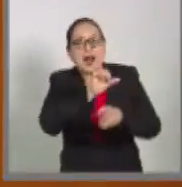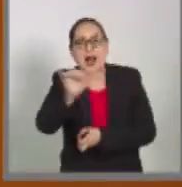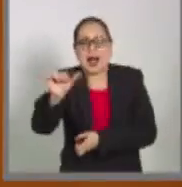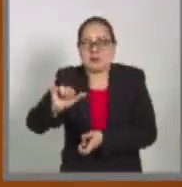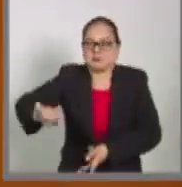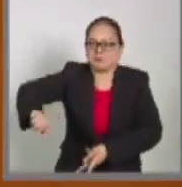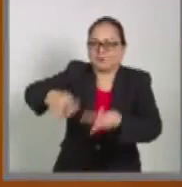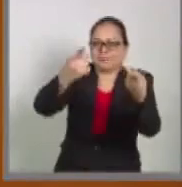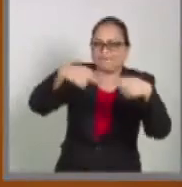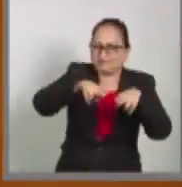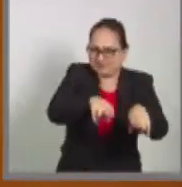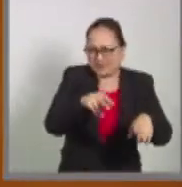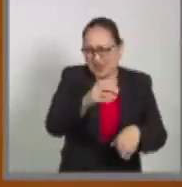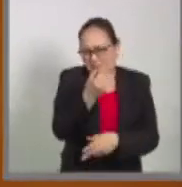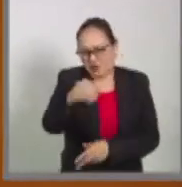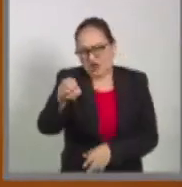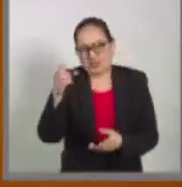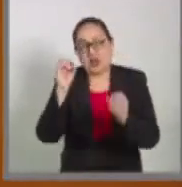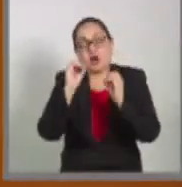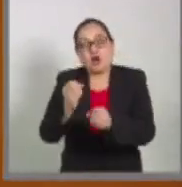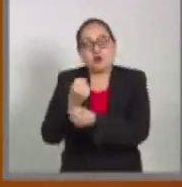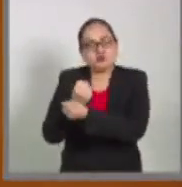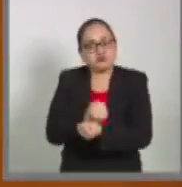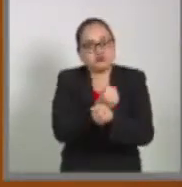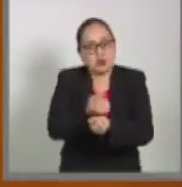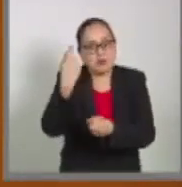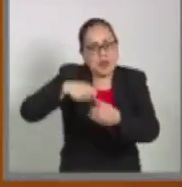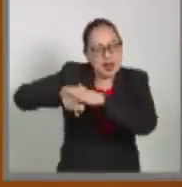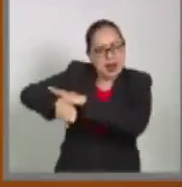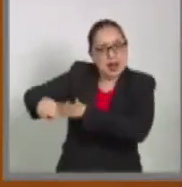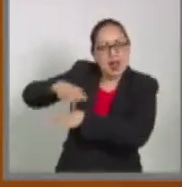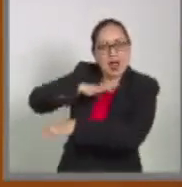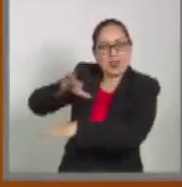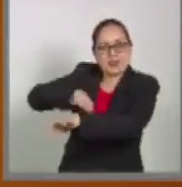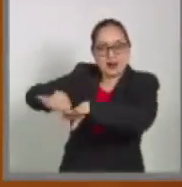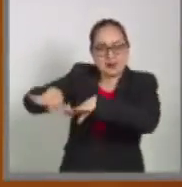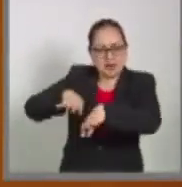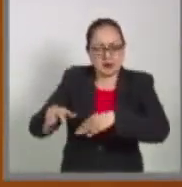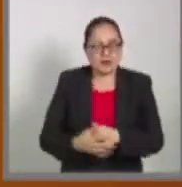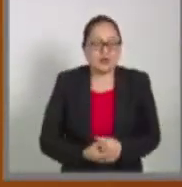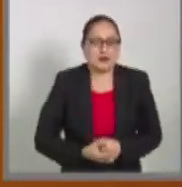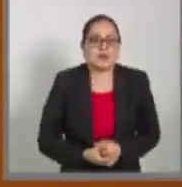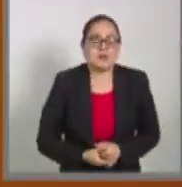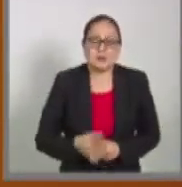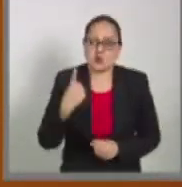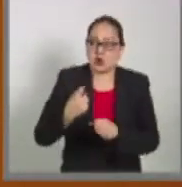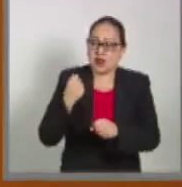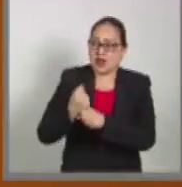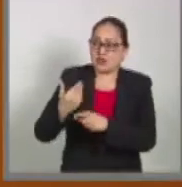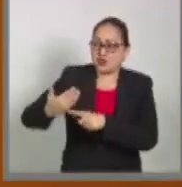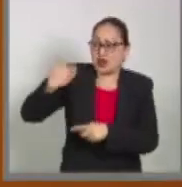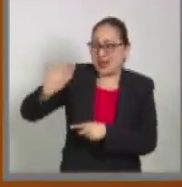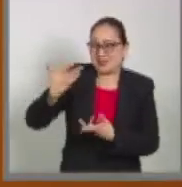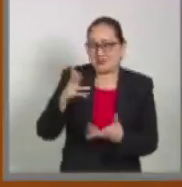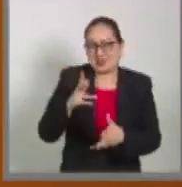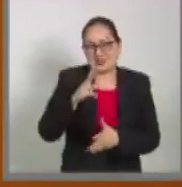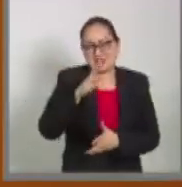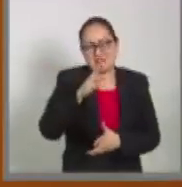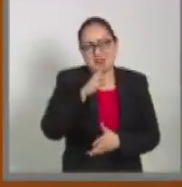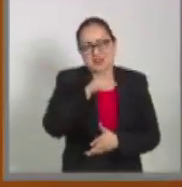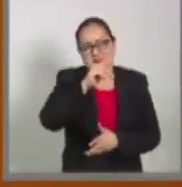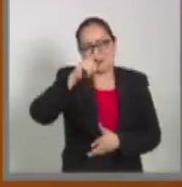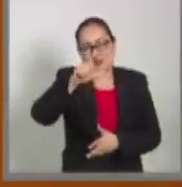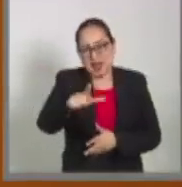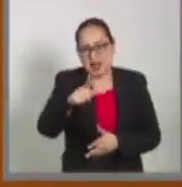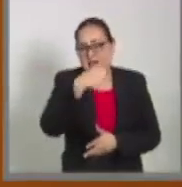prostitución, pero también a la esclavitud laboral. El año pasado, por estas fechas, la CEPAL dio a conocer